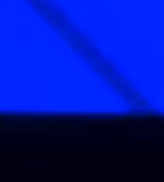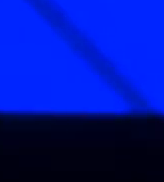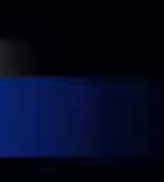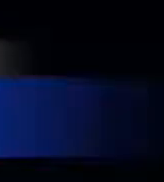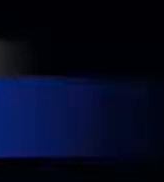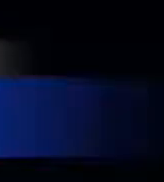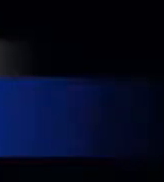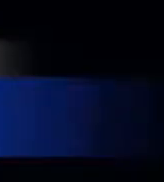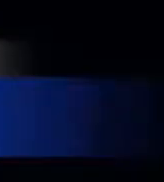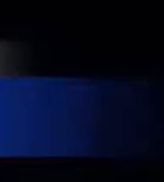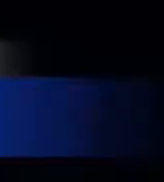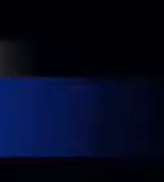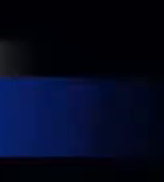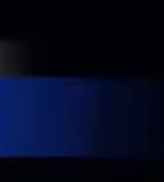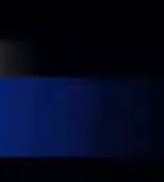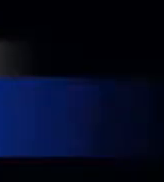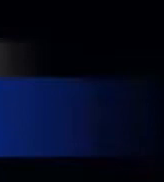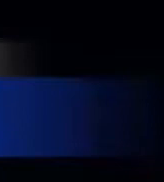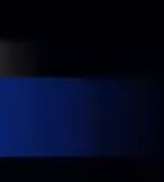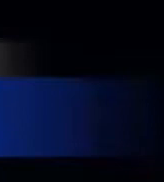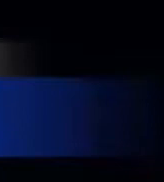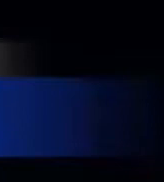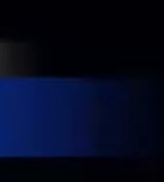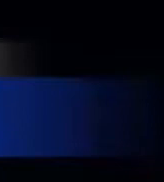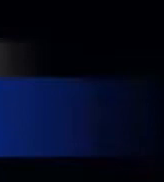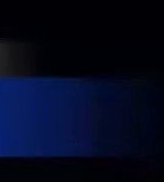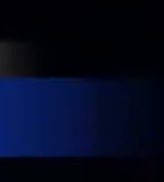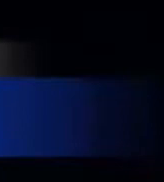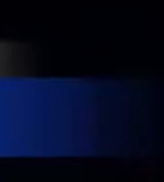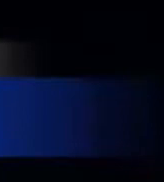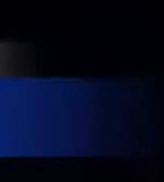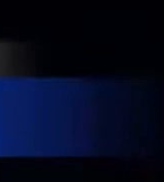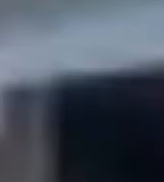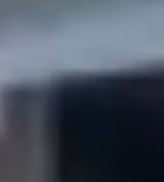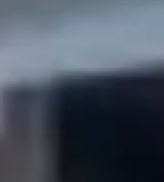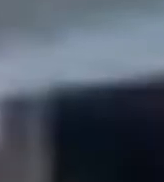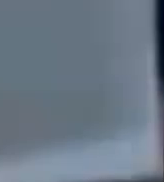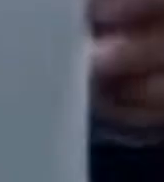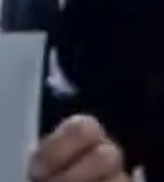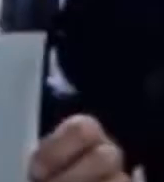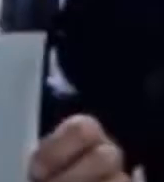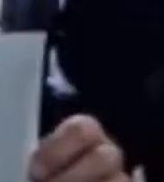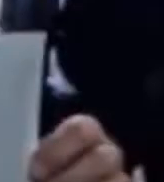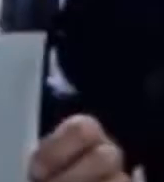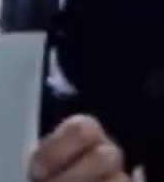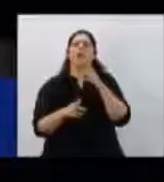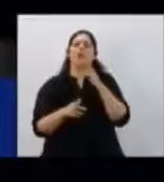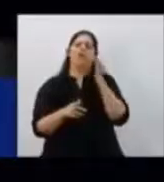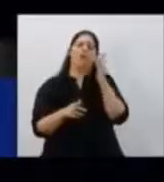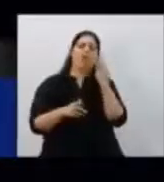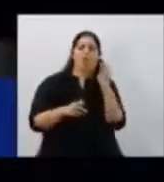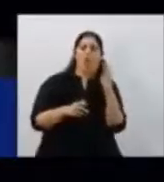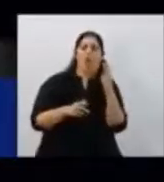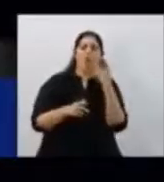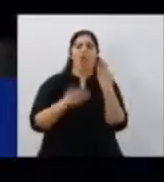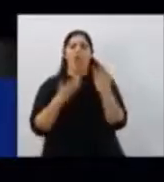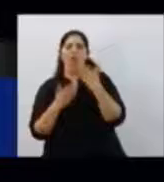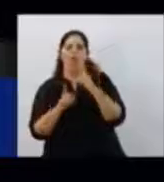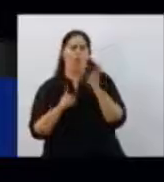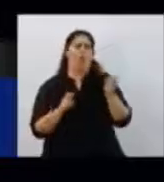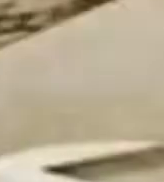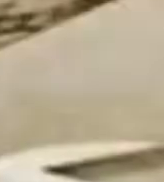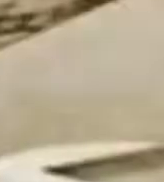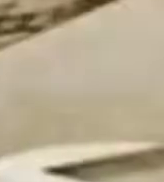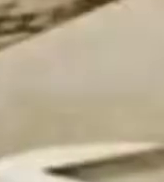bienvenido. Hoy estoy acá para pedirles que no me digan porque me éxito o se está con la